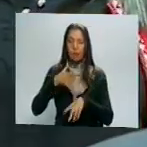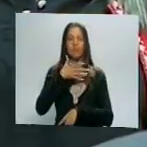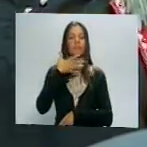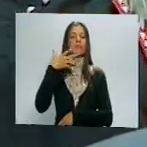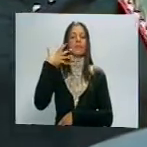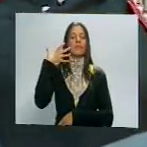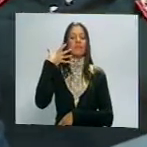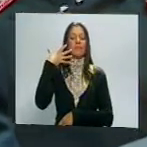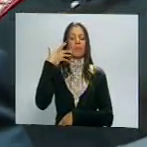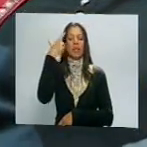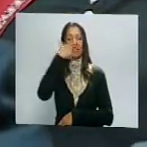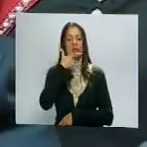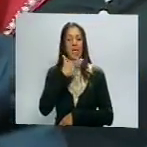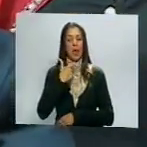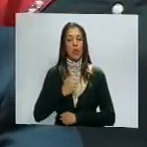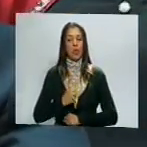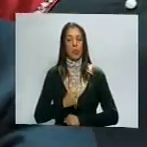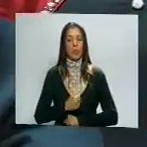Estoy seguro.